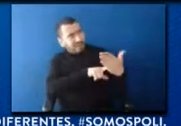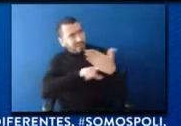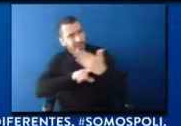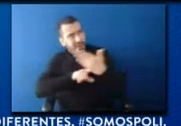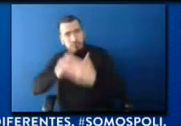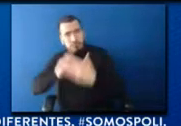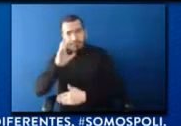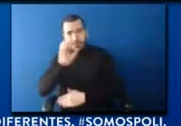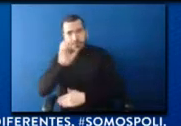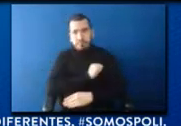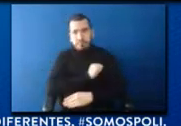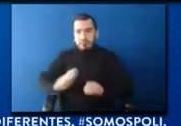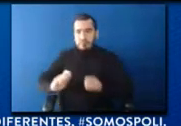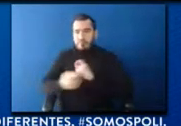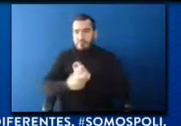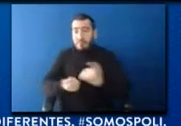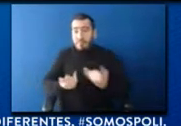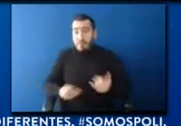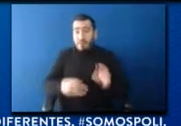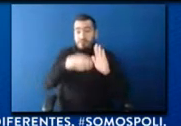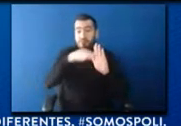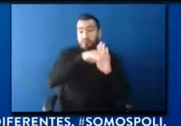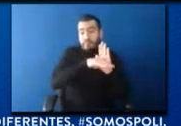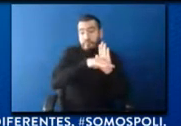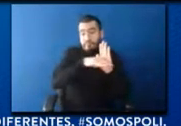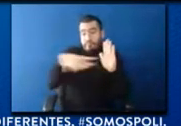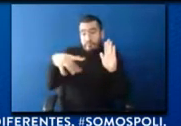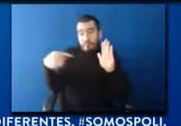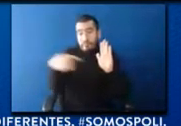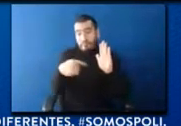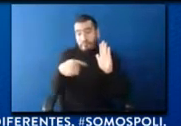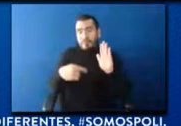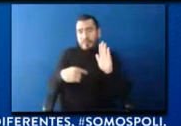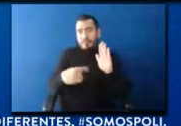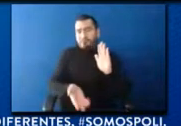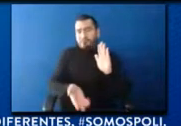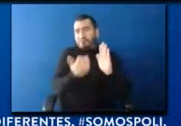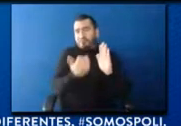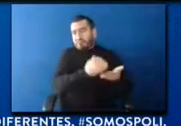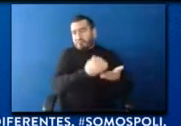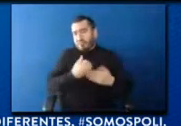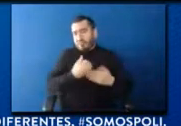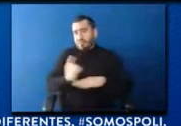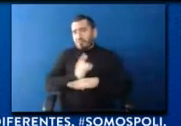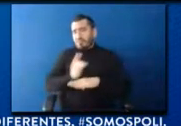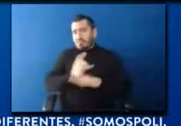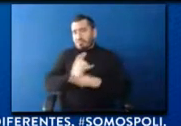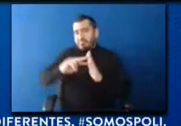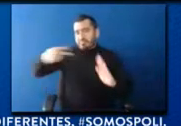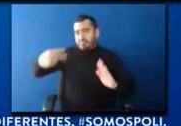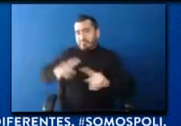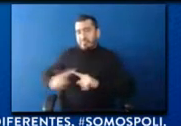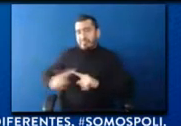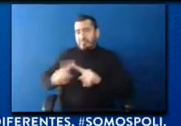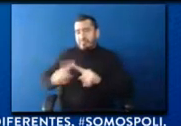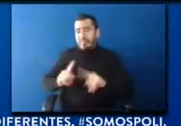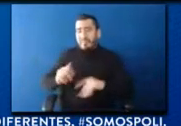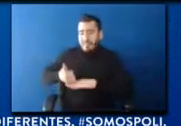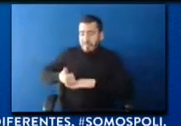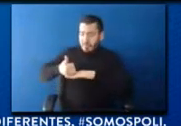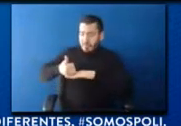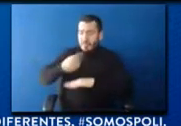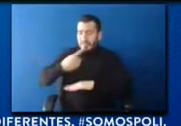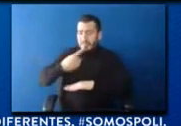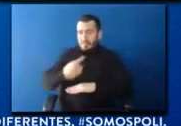Hoy la política pública está permitiendo el uso de muchas tecnologías. El director mencionó 2 de las más